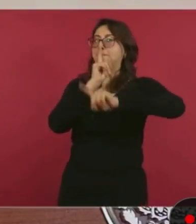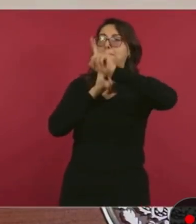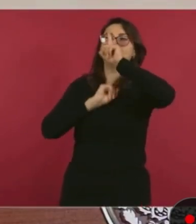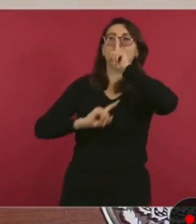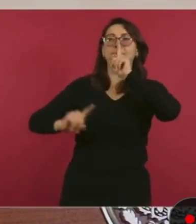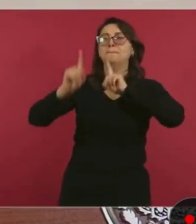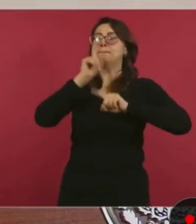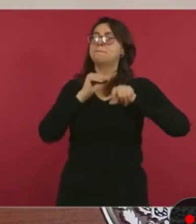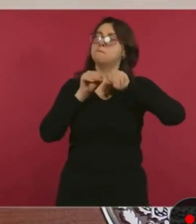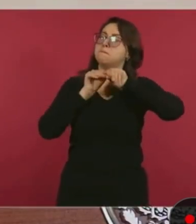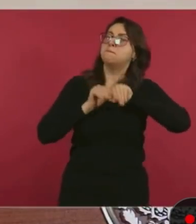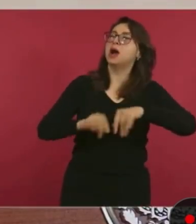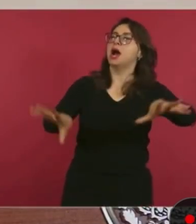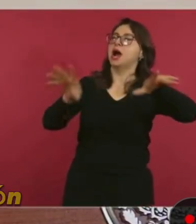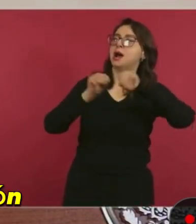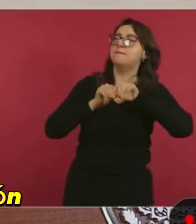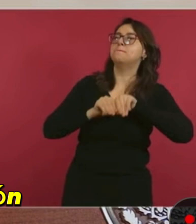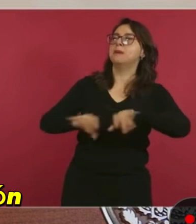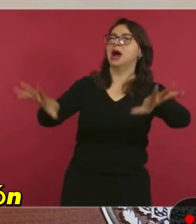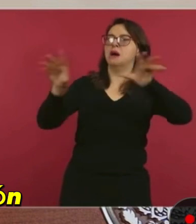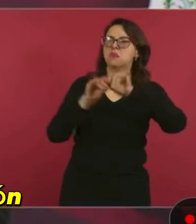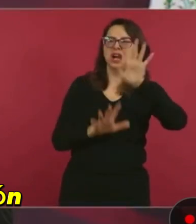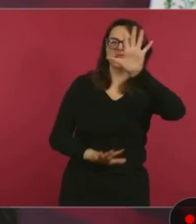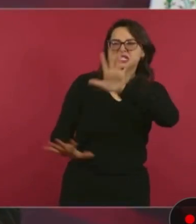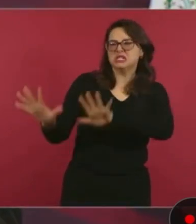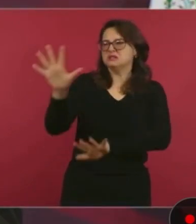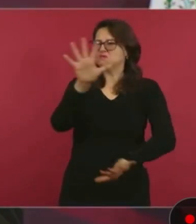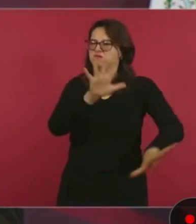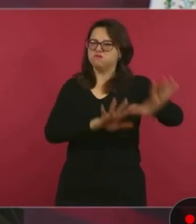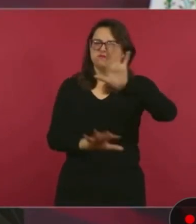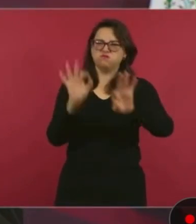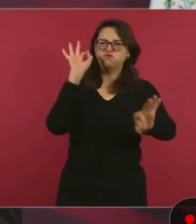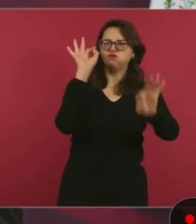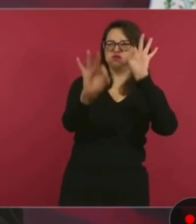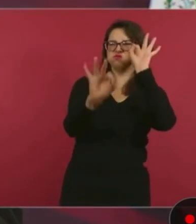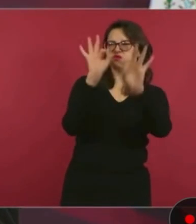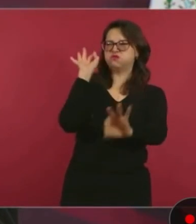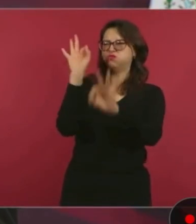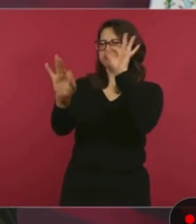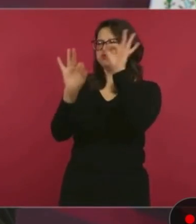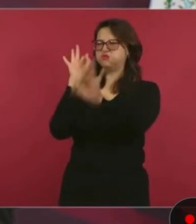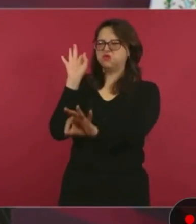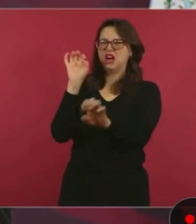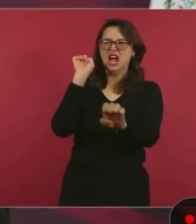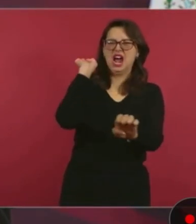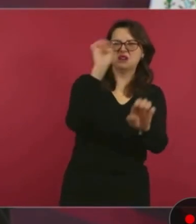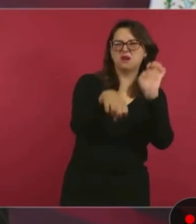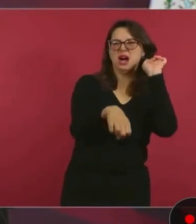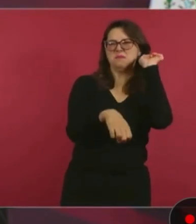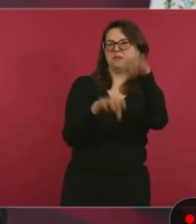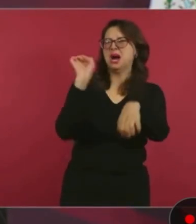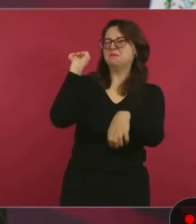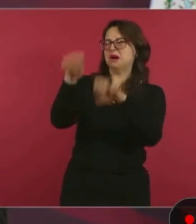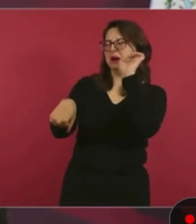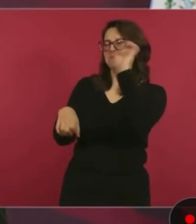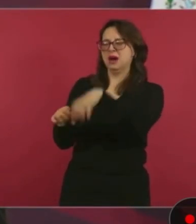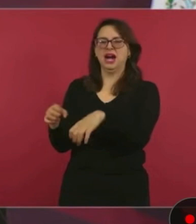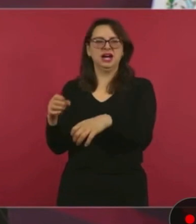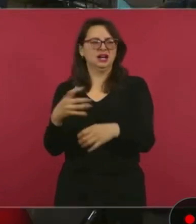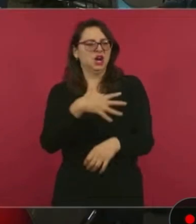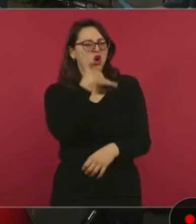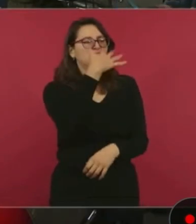medios de desinformación, de manipulación, que defienden intereses